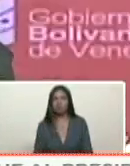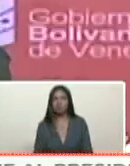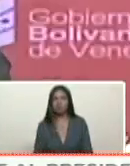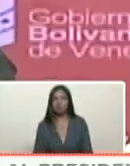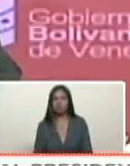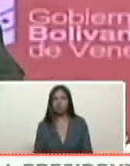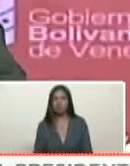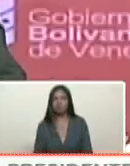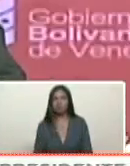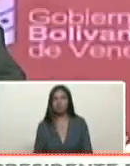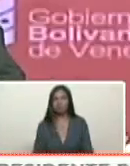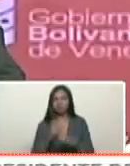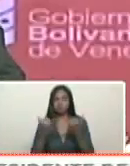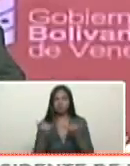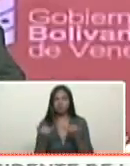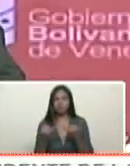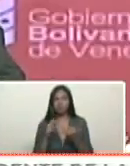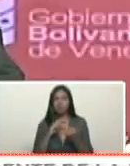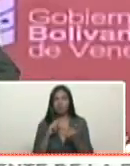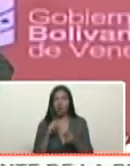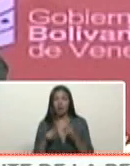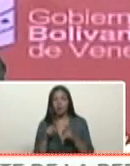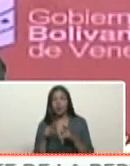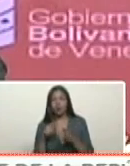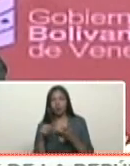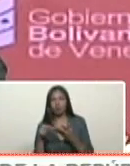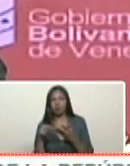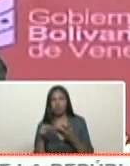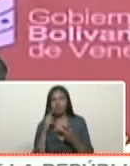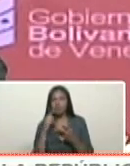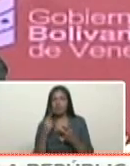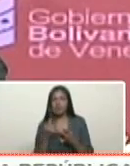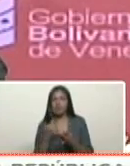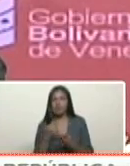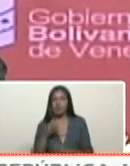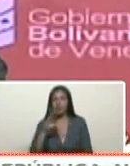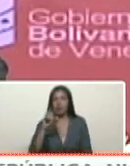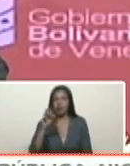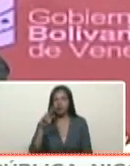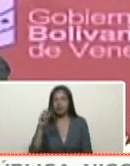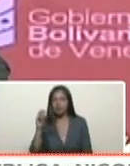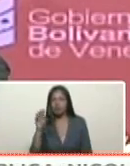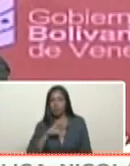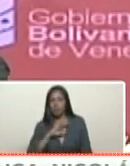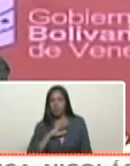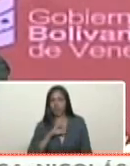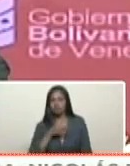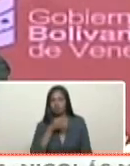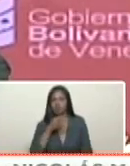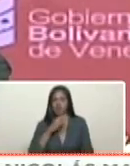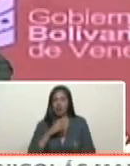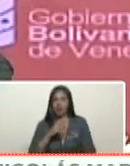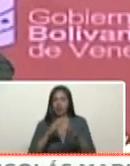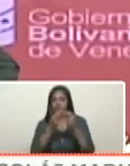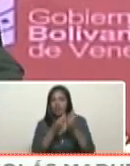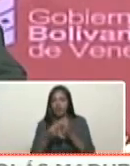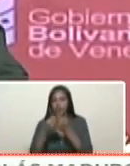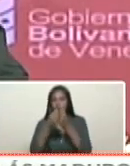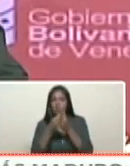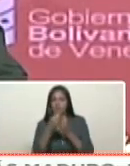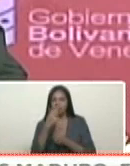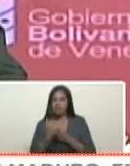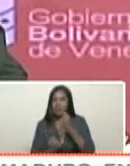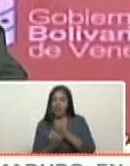Ahora, hay algo que se ha llamado la cartografía social y económica. Esa es la